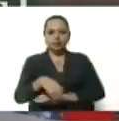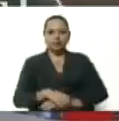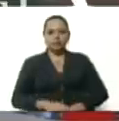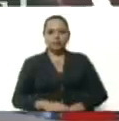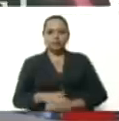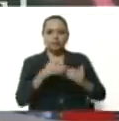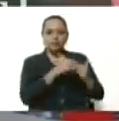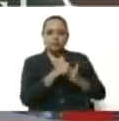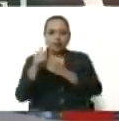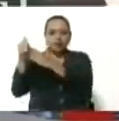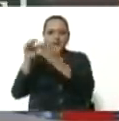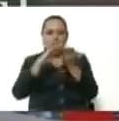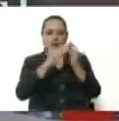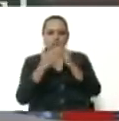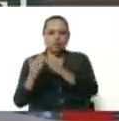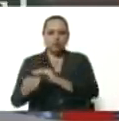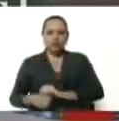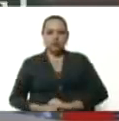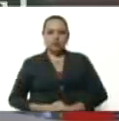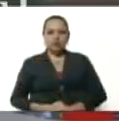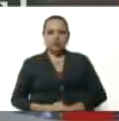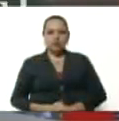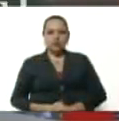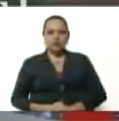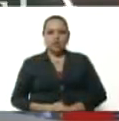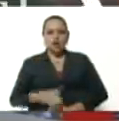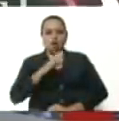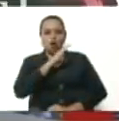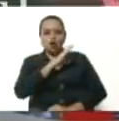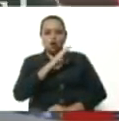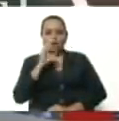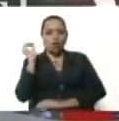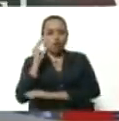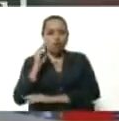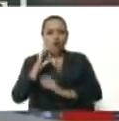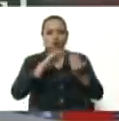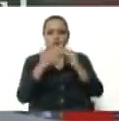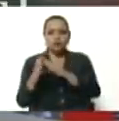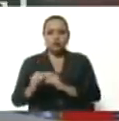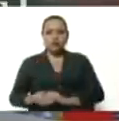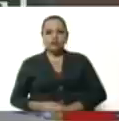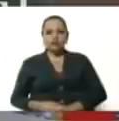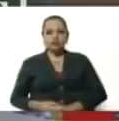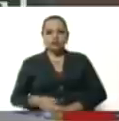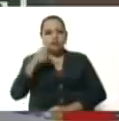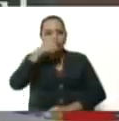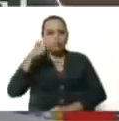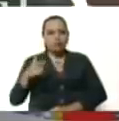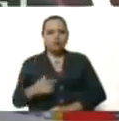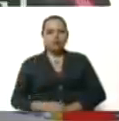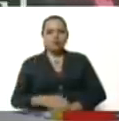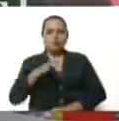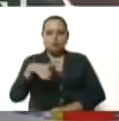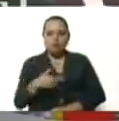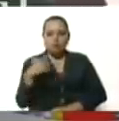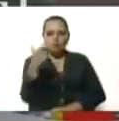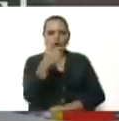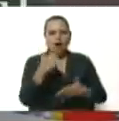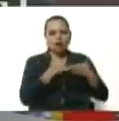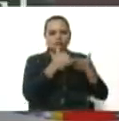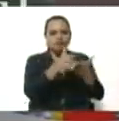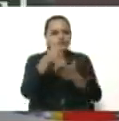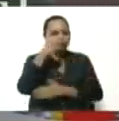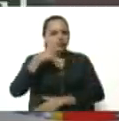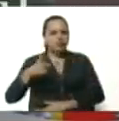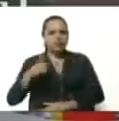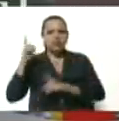los líderes de las comunidades, a los consejos comunales, al poder popular. Creamos profundamente en el poder popular.